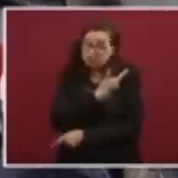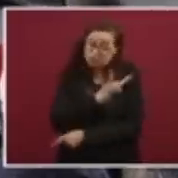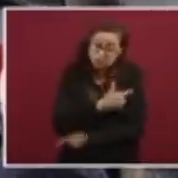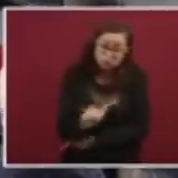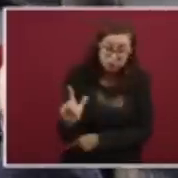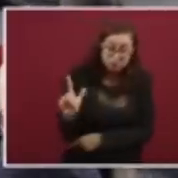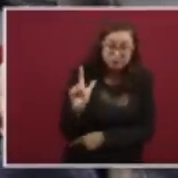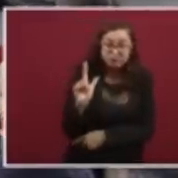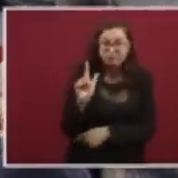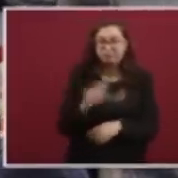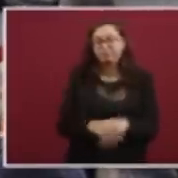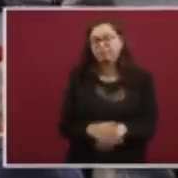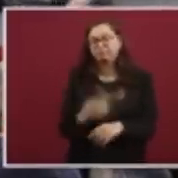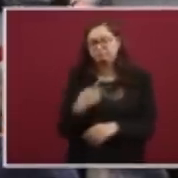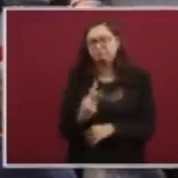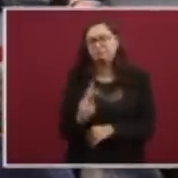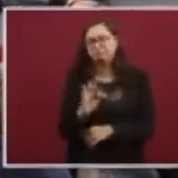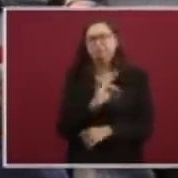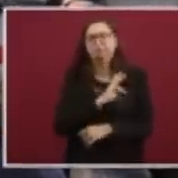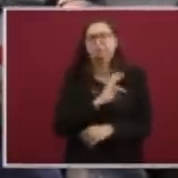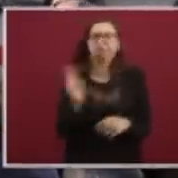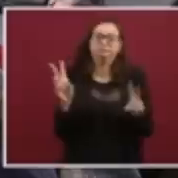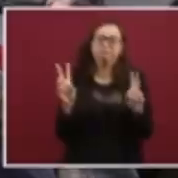y hasta puedo citar